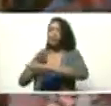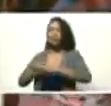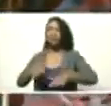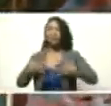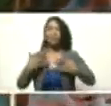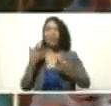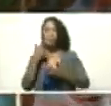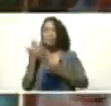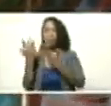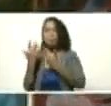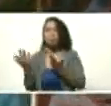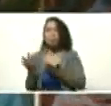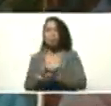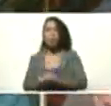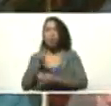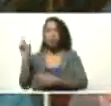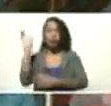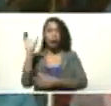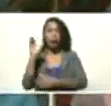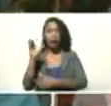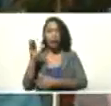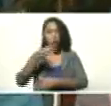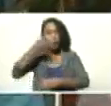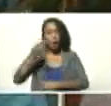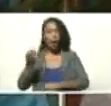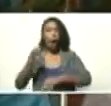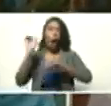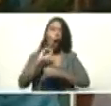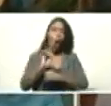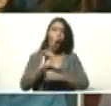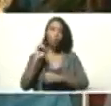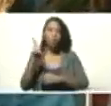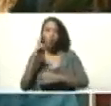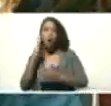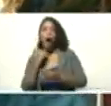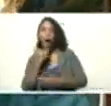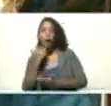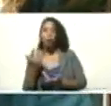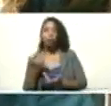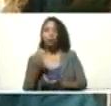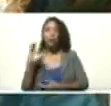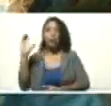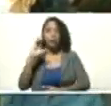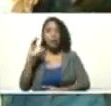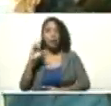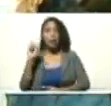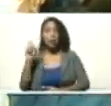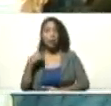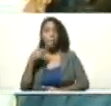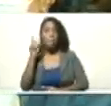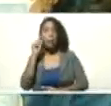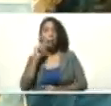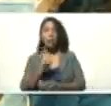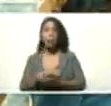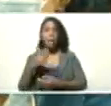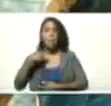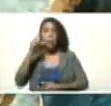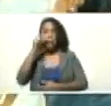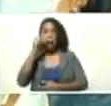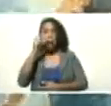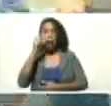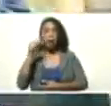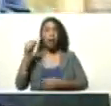dices? ¿Tú eres caraqueño puro o no? ¿Tú? Caraqueño de... ¿Tu padre de dónde era? De Cuba, he estado mirando. De